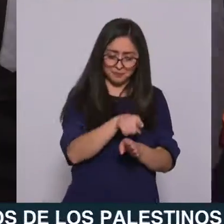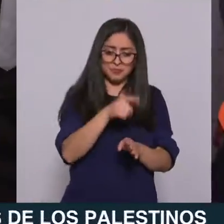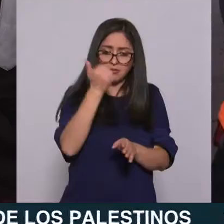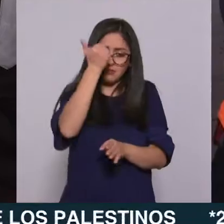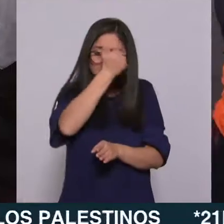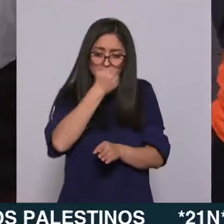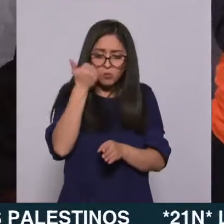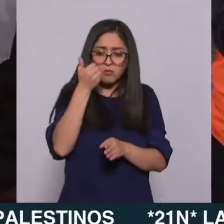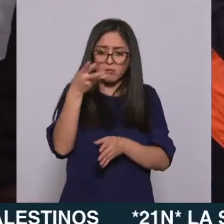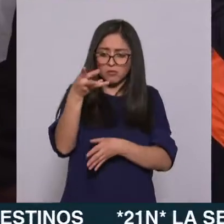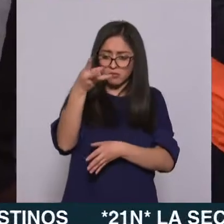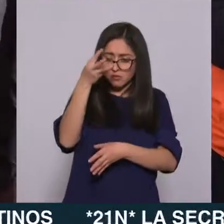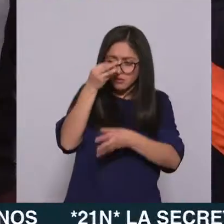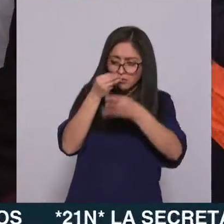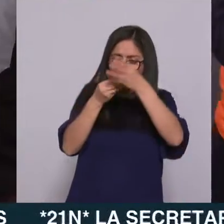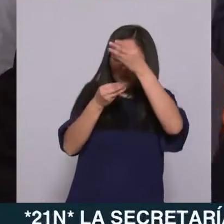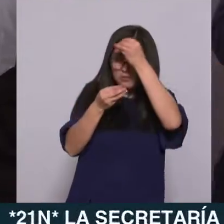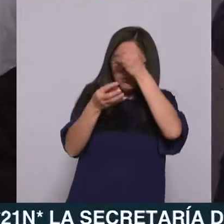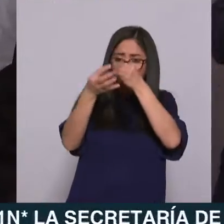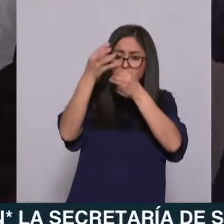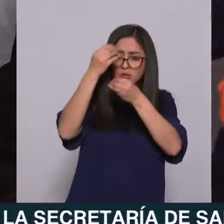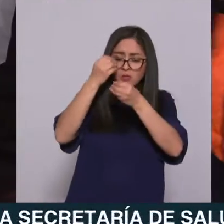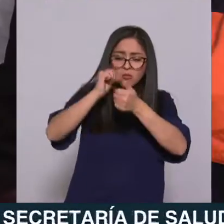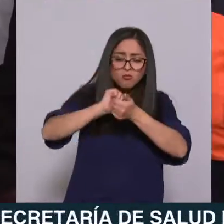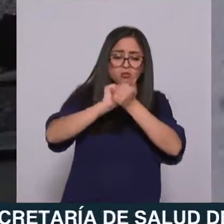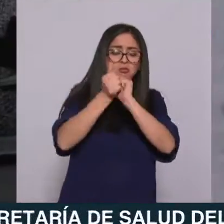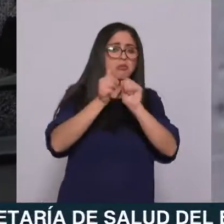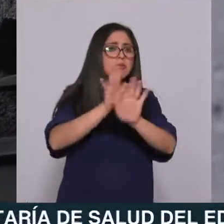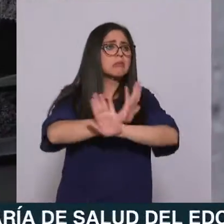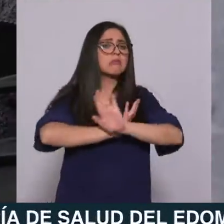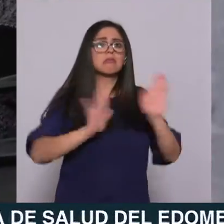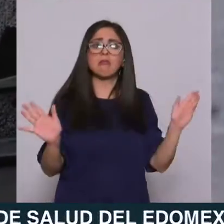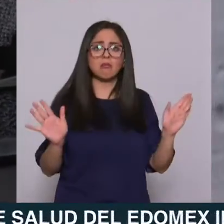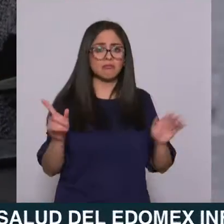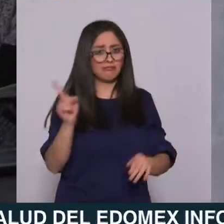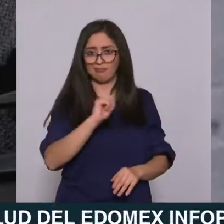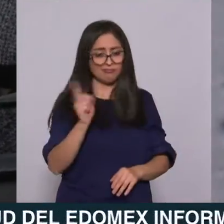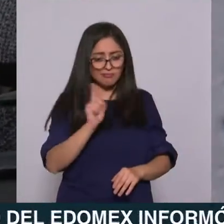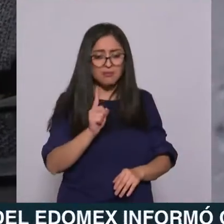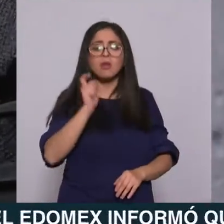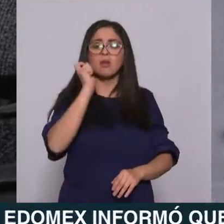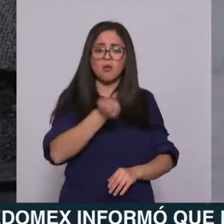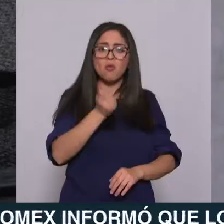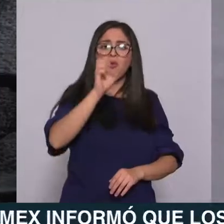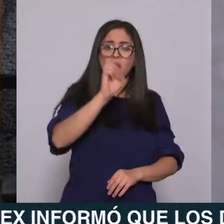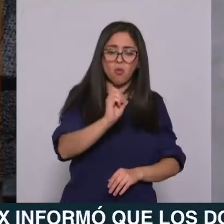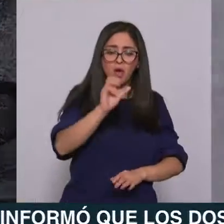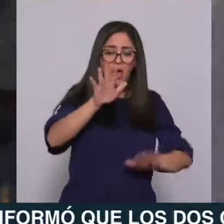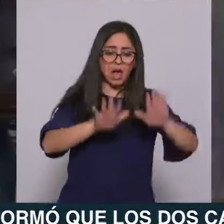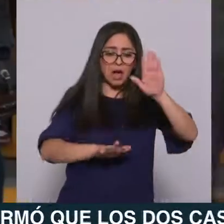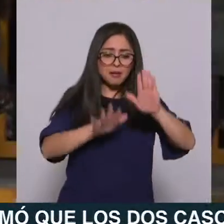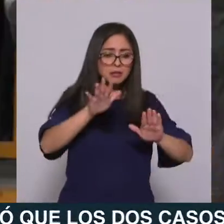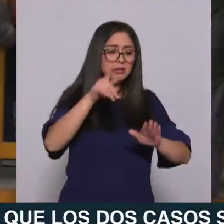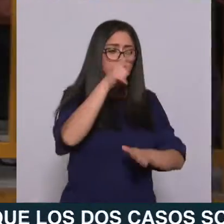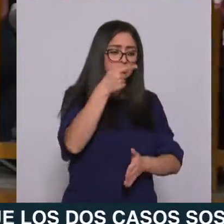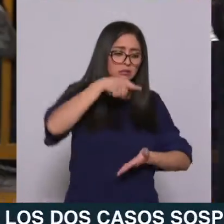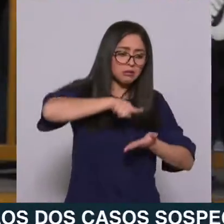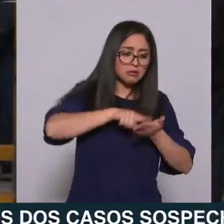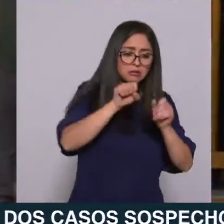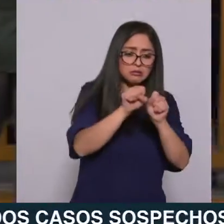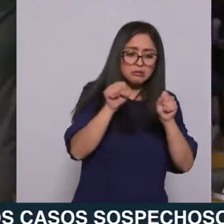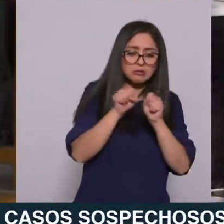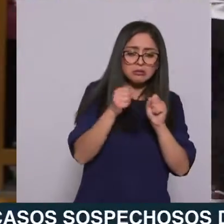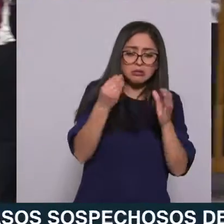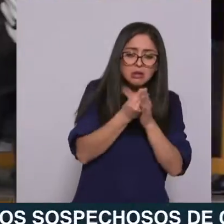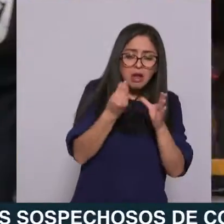digamos, transmitir el conocimiento, o no solamente implica trabajar con ejercicios de aprendizaje para que ellos